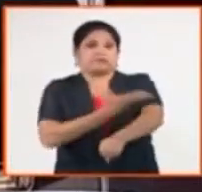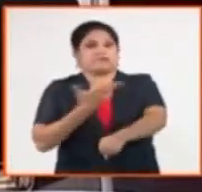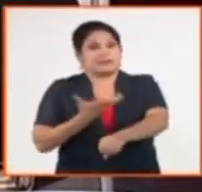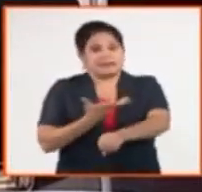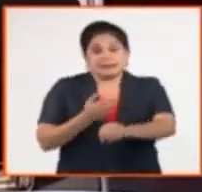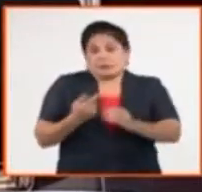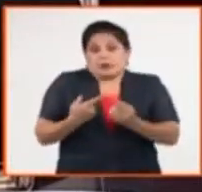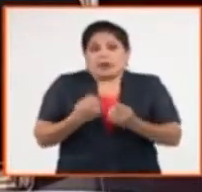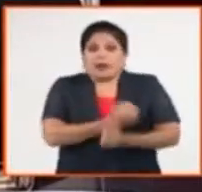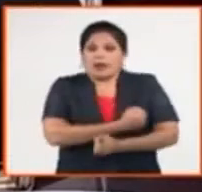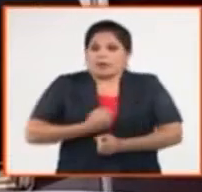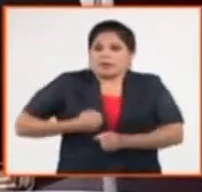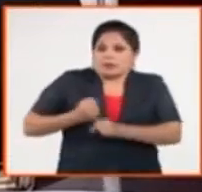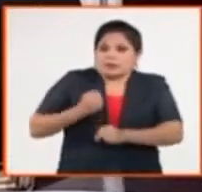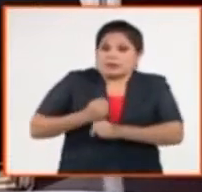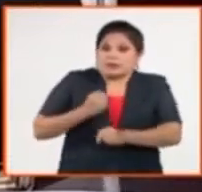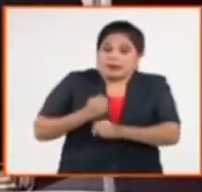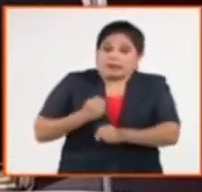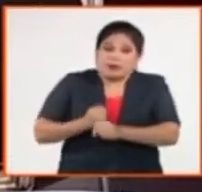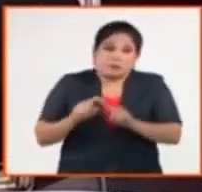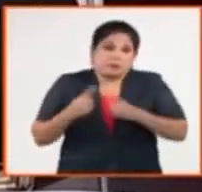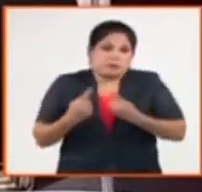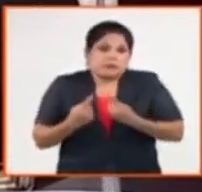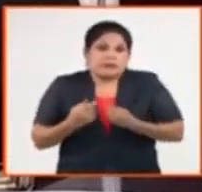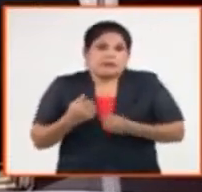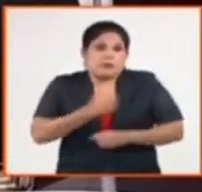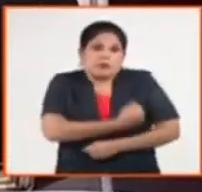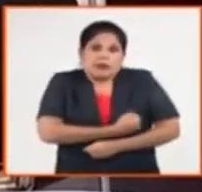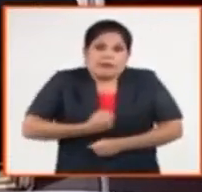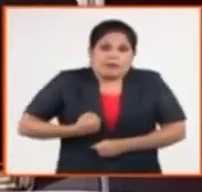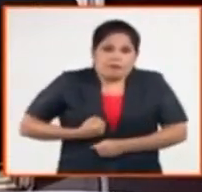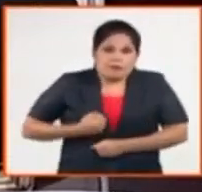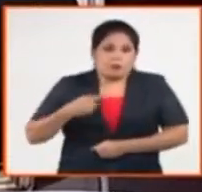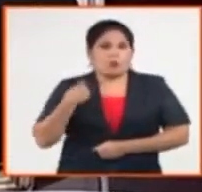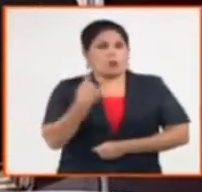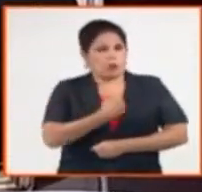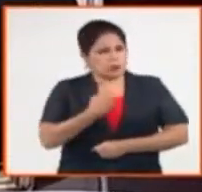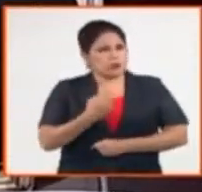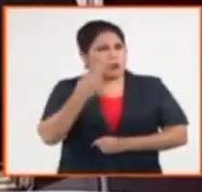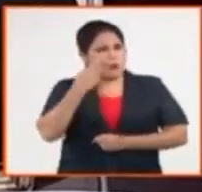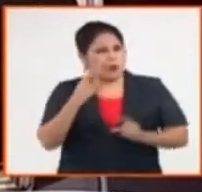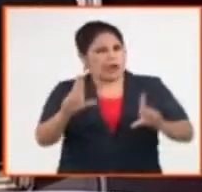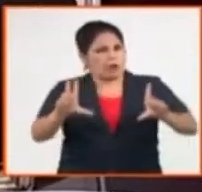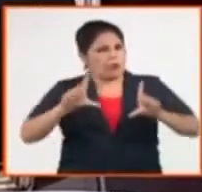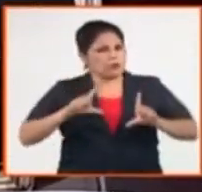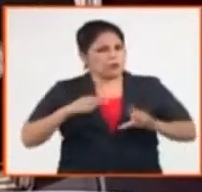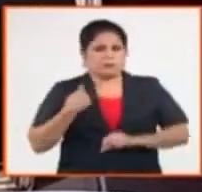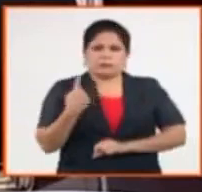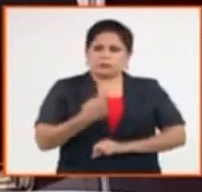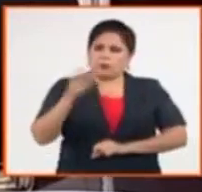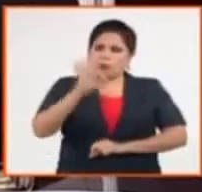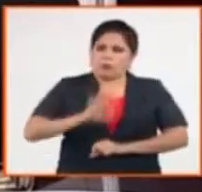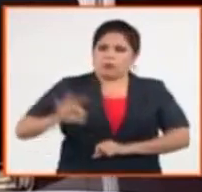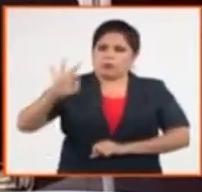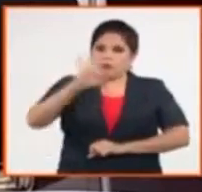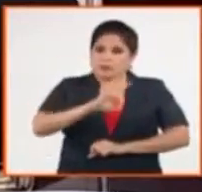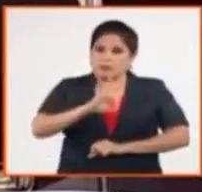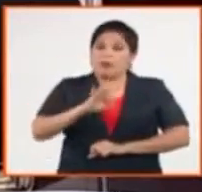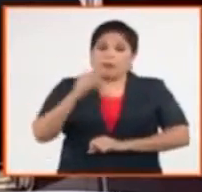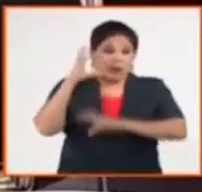sensación de emoción, ¿no? Porque además forma parte del reconocimiento de nuestra organización hacia los